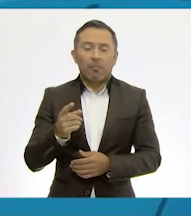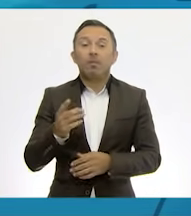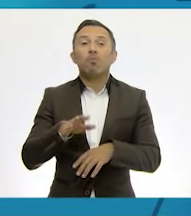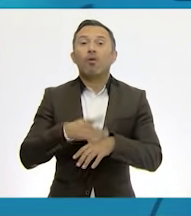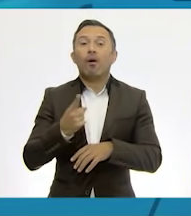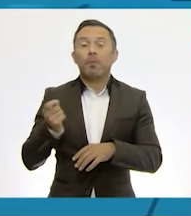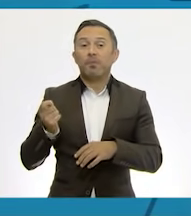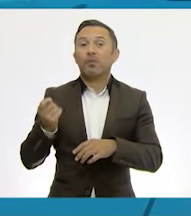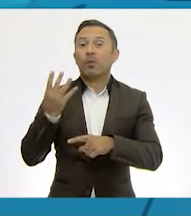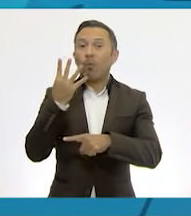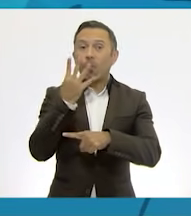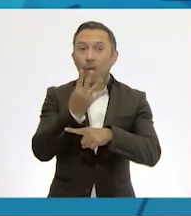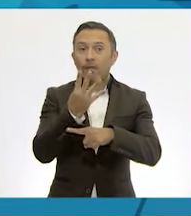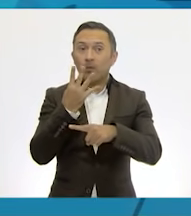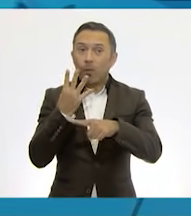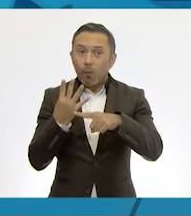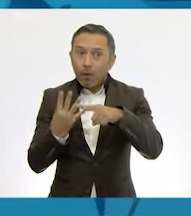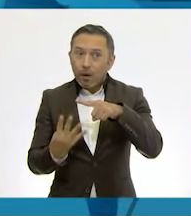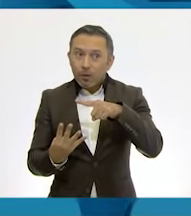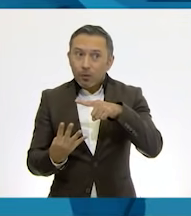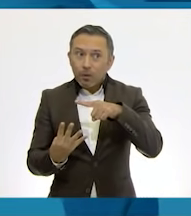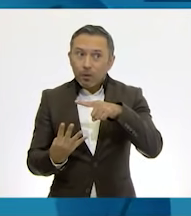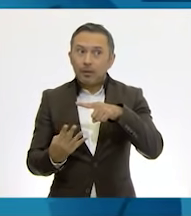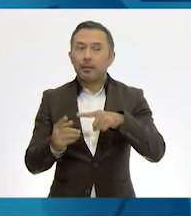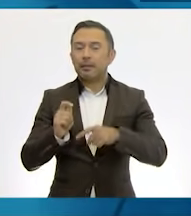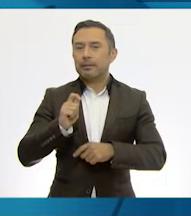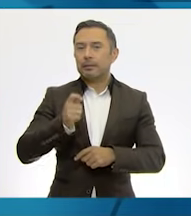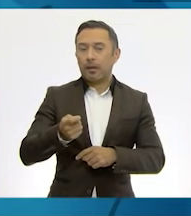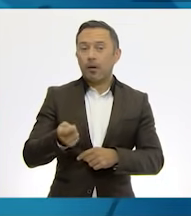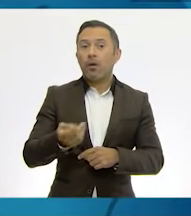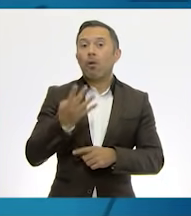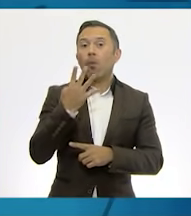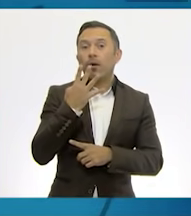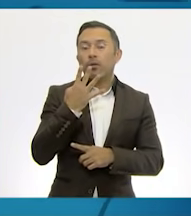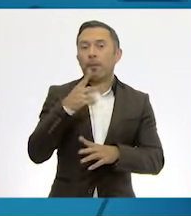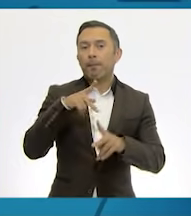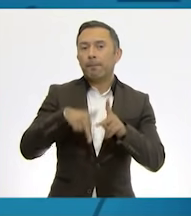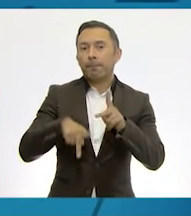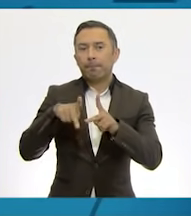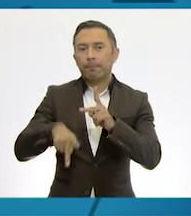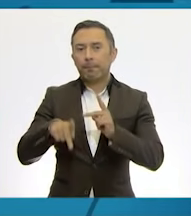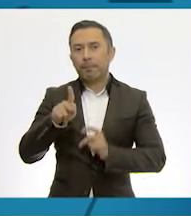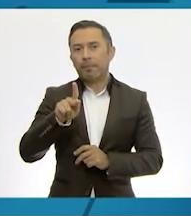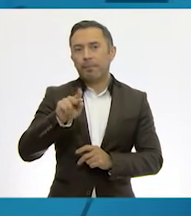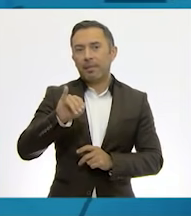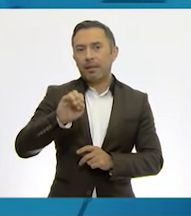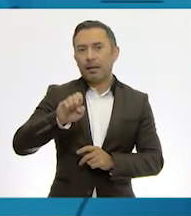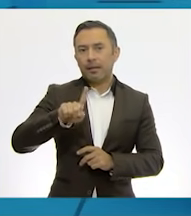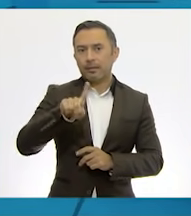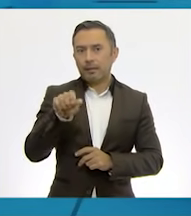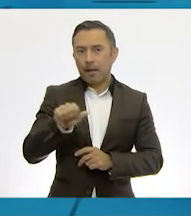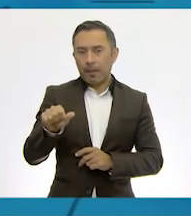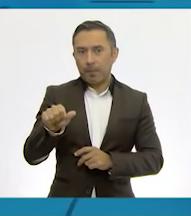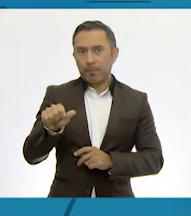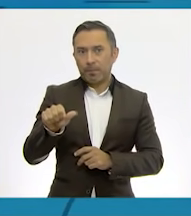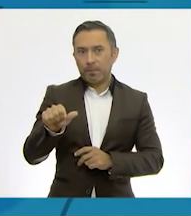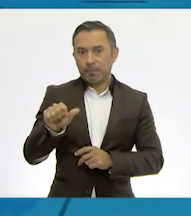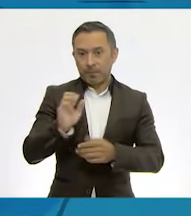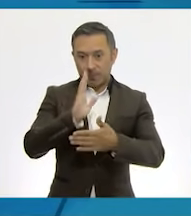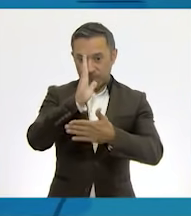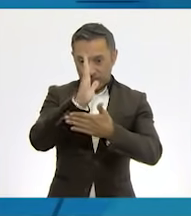cuartos significa que tengo cuatro piezas de cuatro piezas posibles.